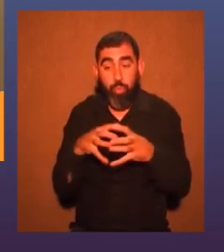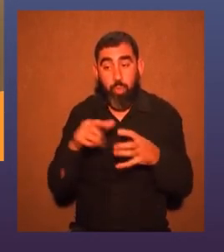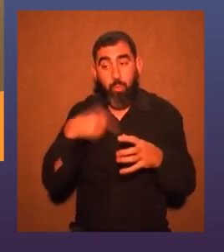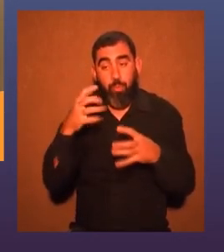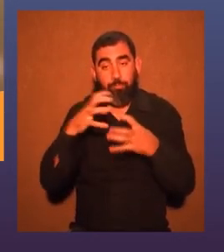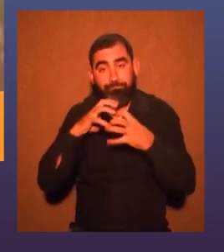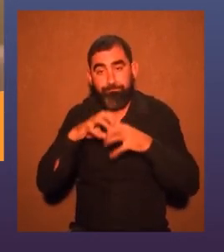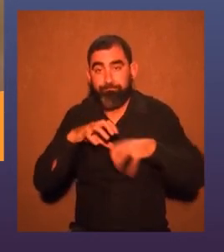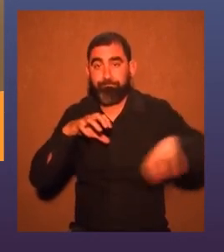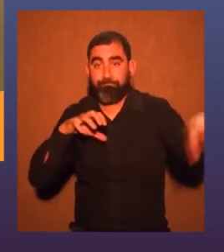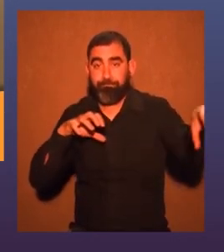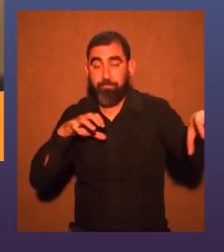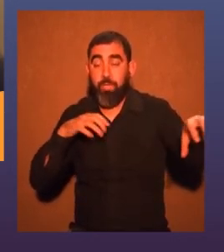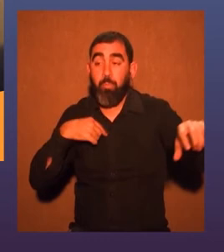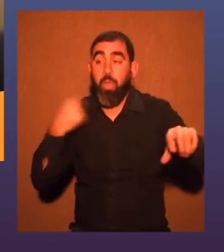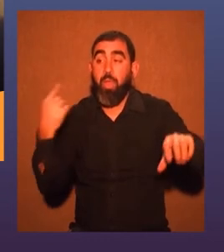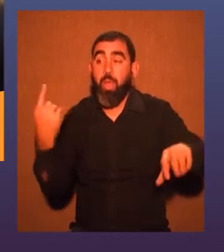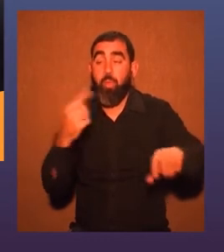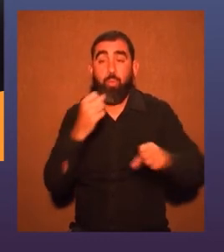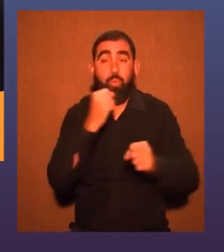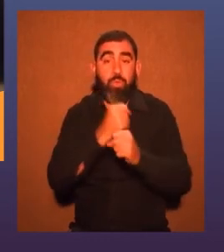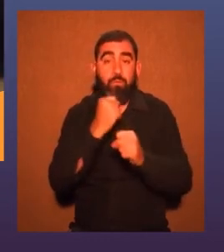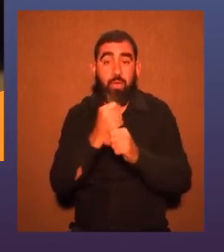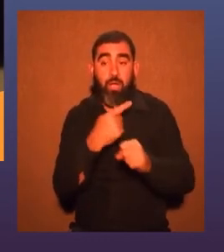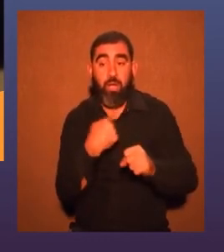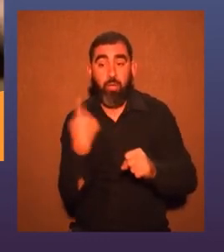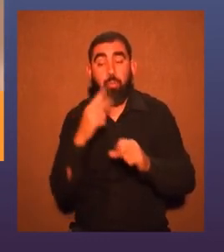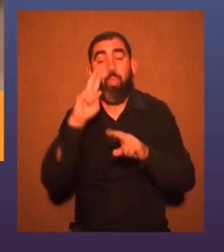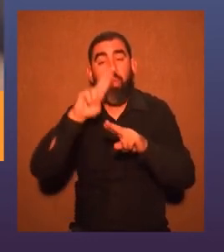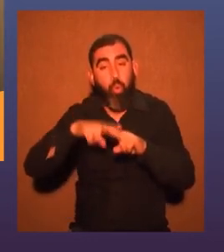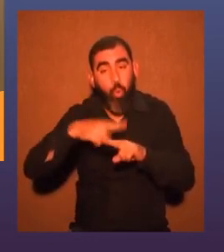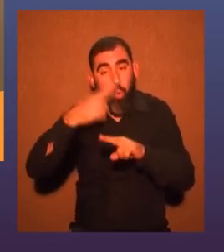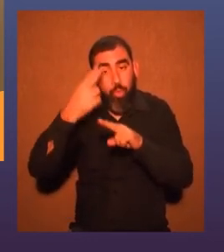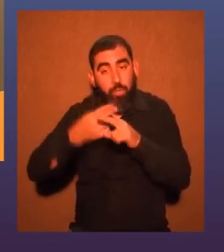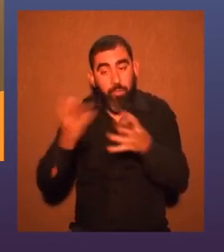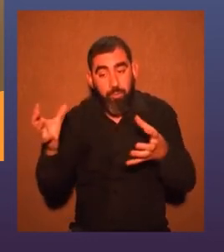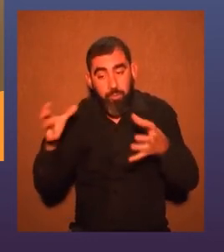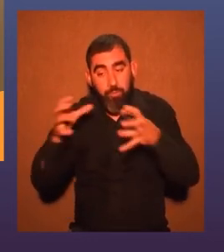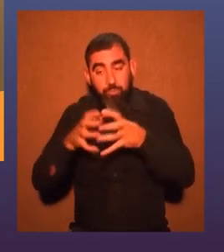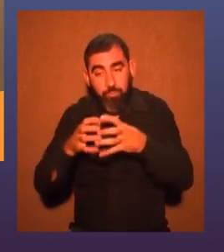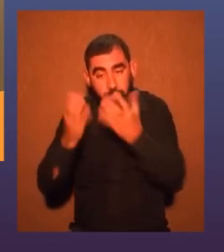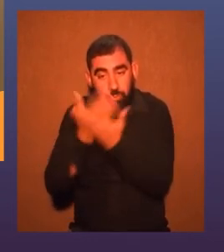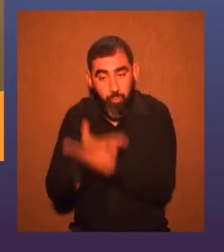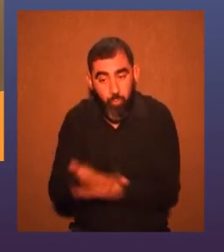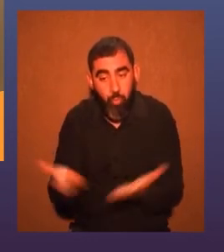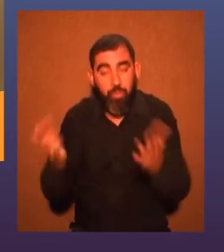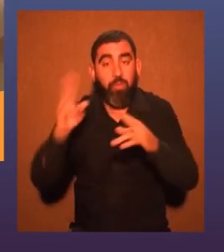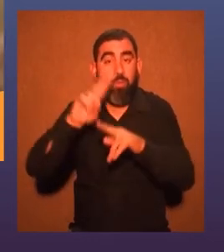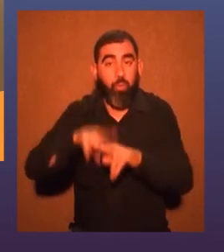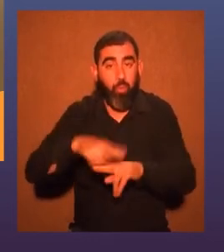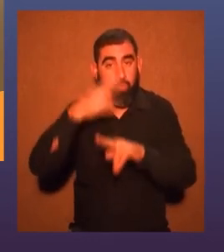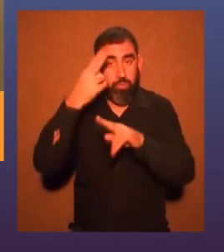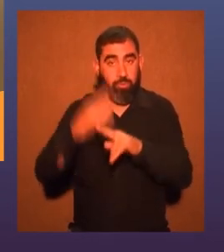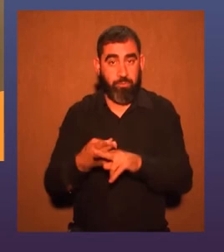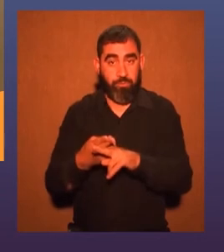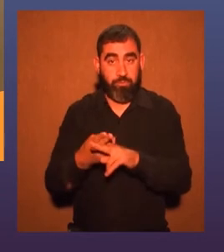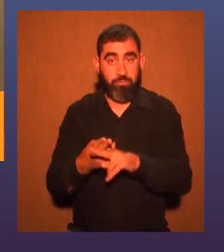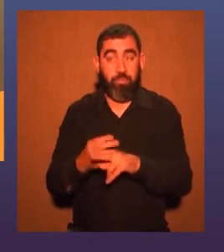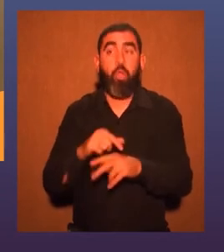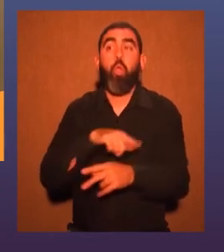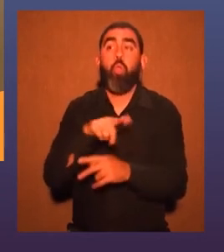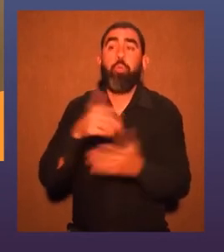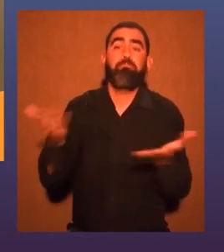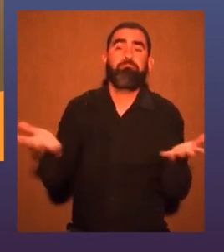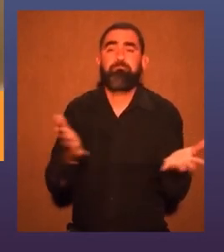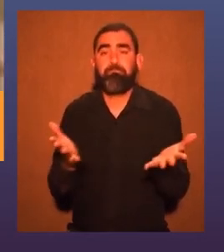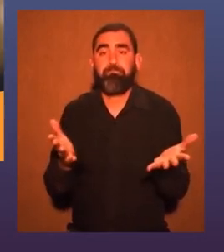decía Marina hoy, ¿no? Después cada cual va por su lado y después nos volvemos a juntar y ponemos un nuevo mojón que nos pone un poco donde estamos